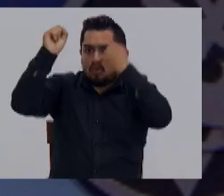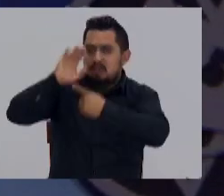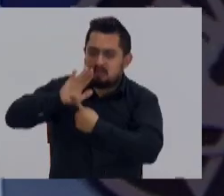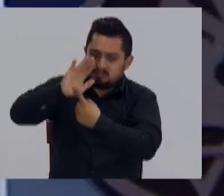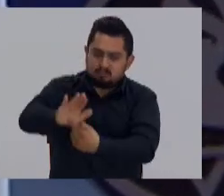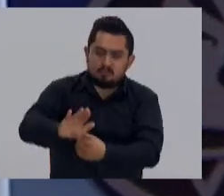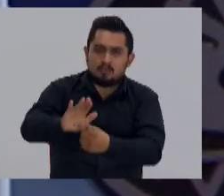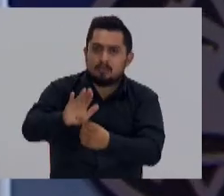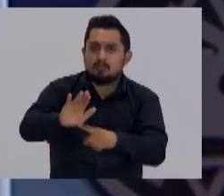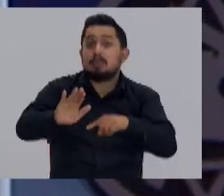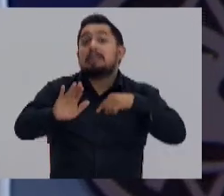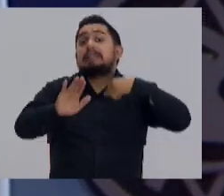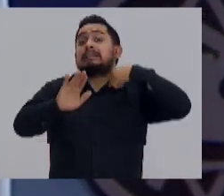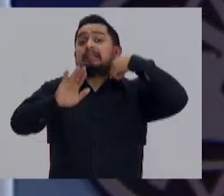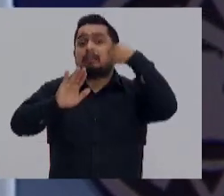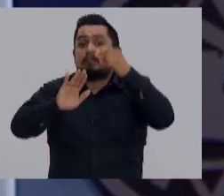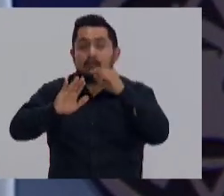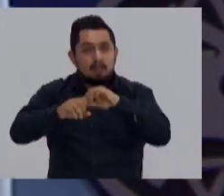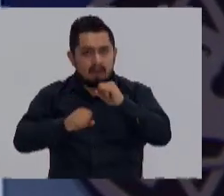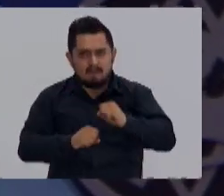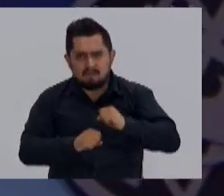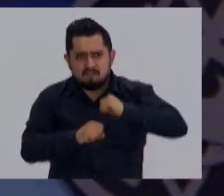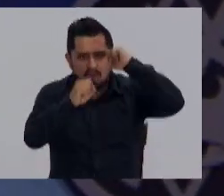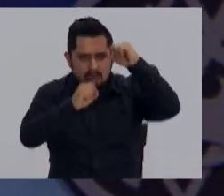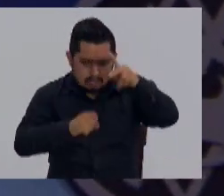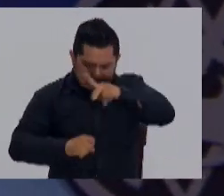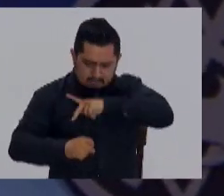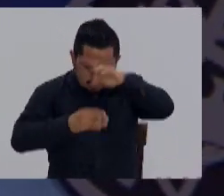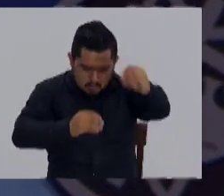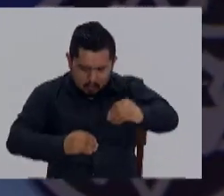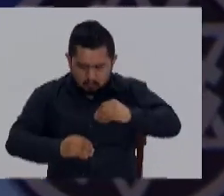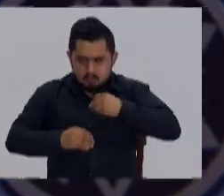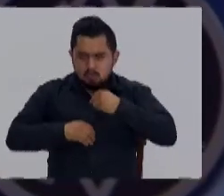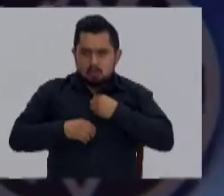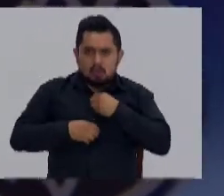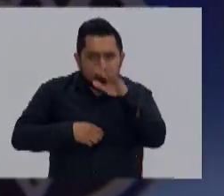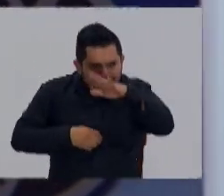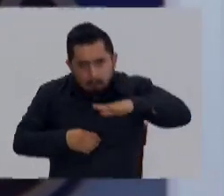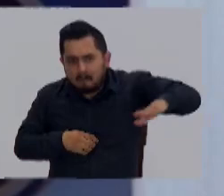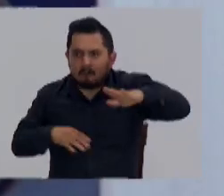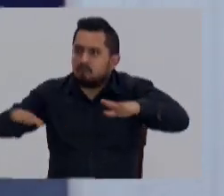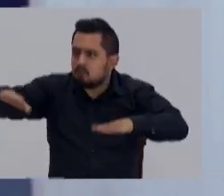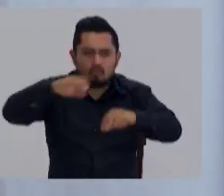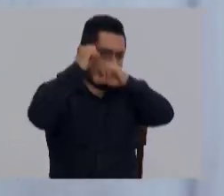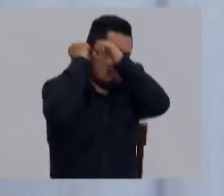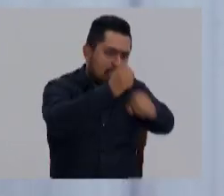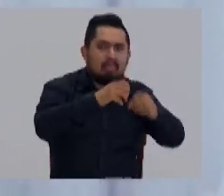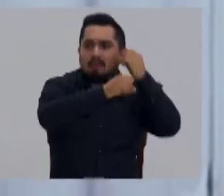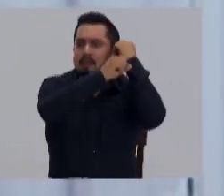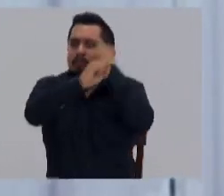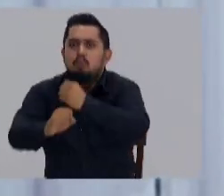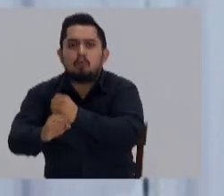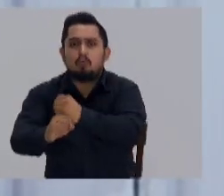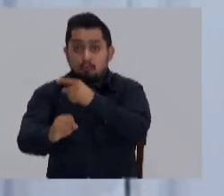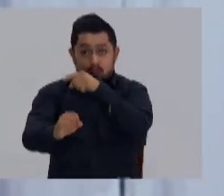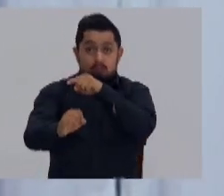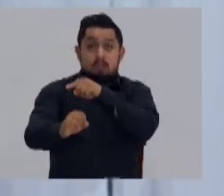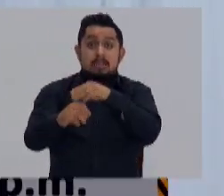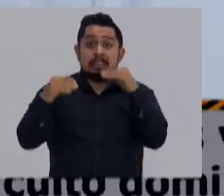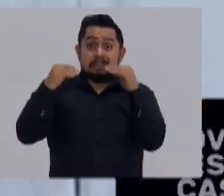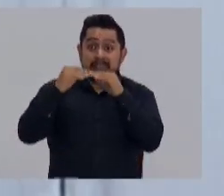después le dio la fortaleza para que siguiera conquistando la tierra prometida. Otro llamado